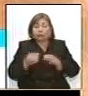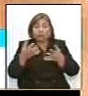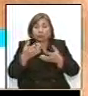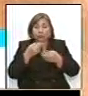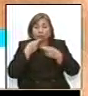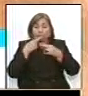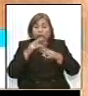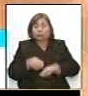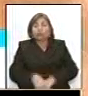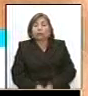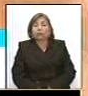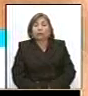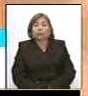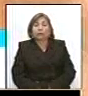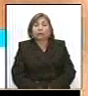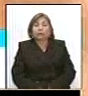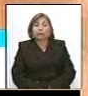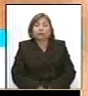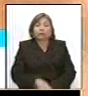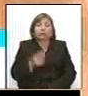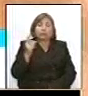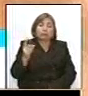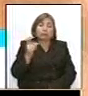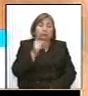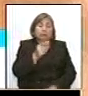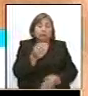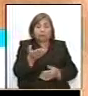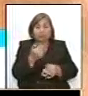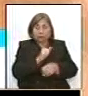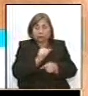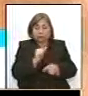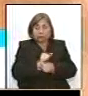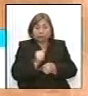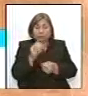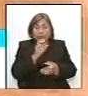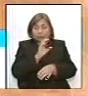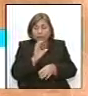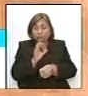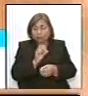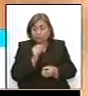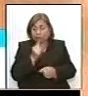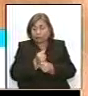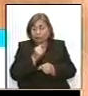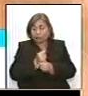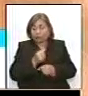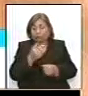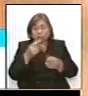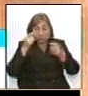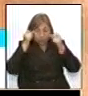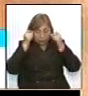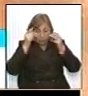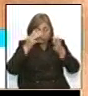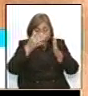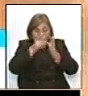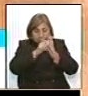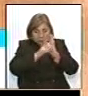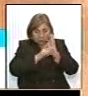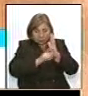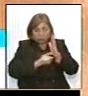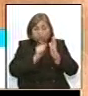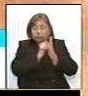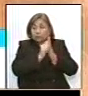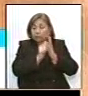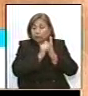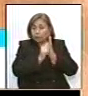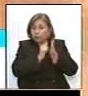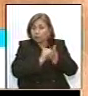respuesta, se solicitó a cada uno de estos personal que habían sido contratados en estos espacios de tiempo, donde están comprendidos los meses en que se